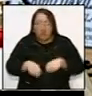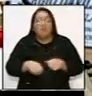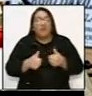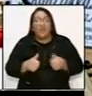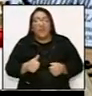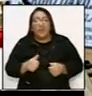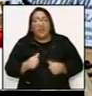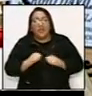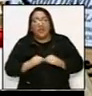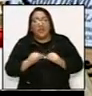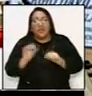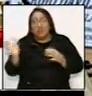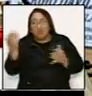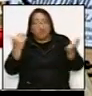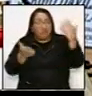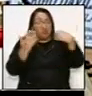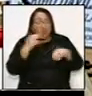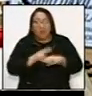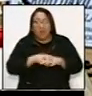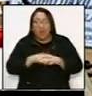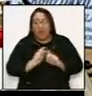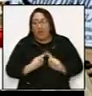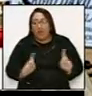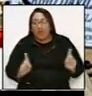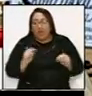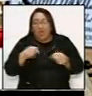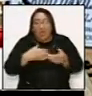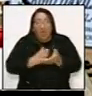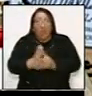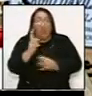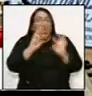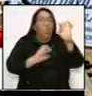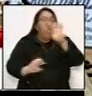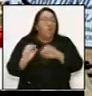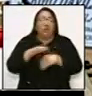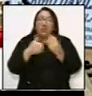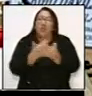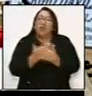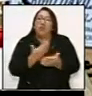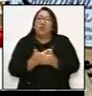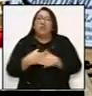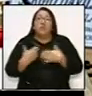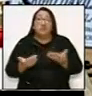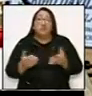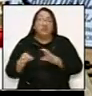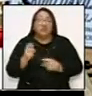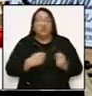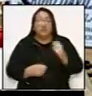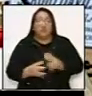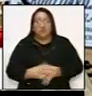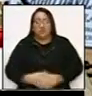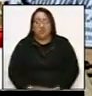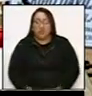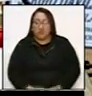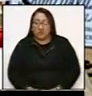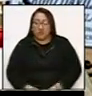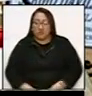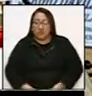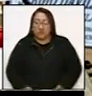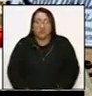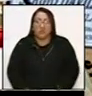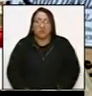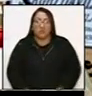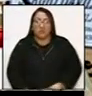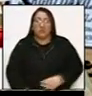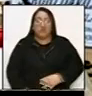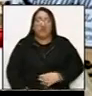luego ellos siguen allanando lo que mejor les parece. Pero entra en dudas de todas las pruebas que se pueden haber manejado. Y tengo entendido que el doctor se lo han hecho en la